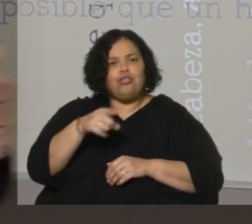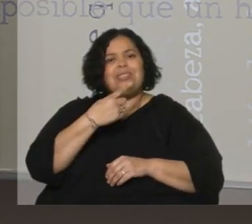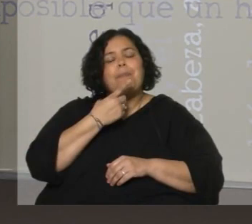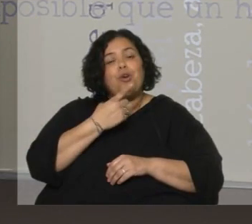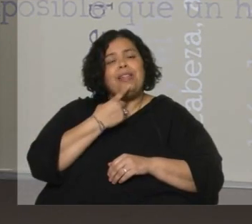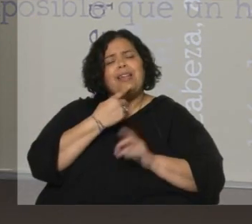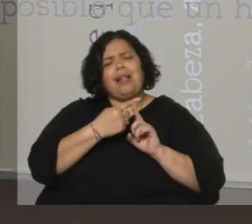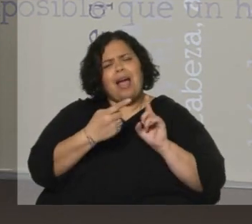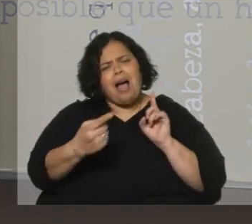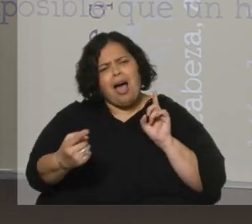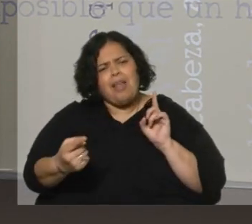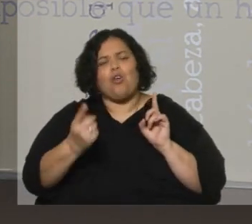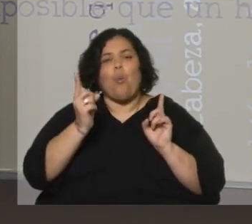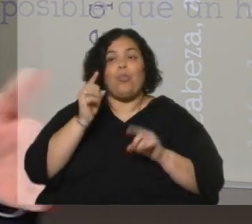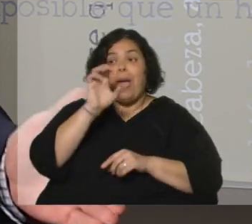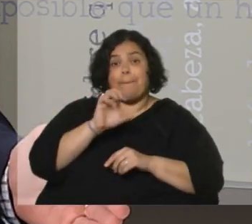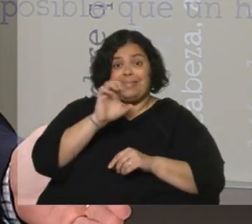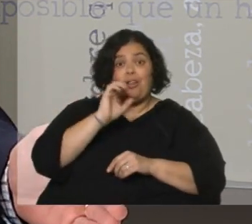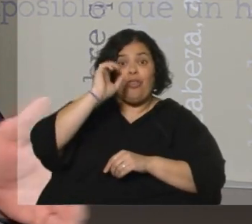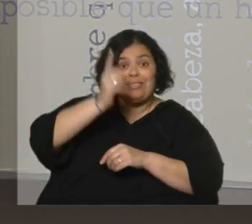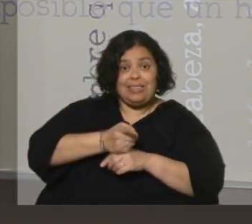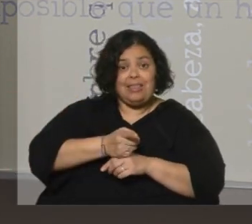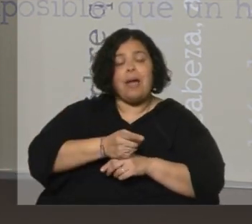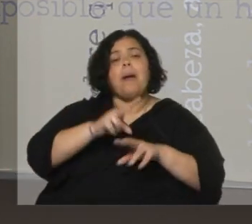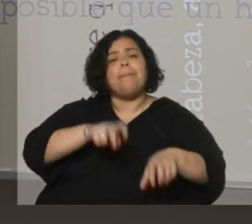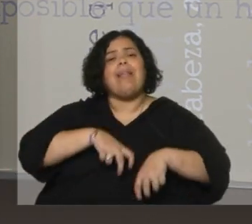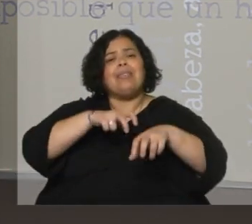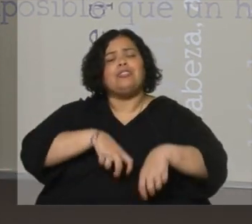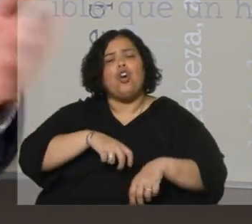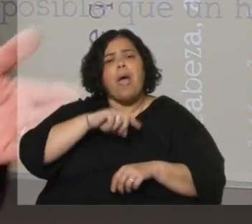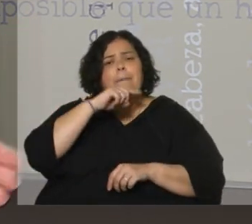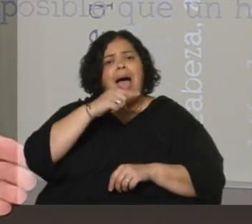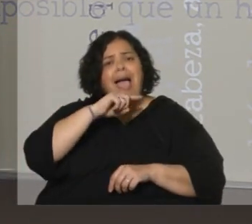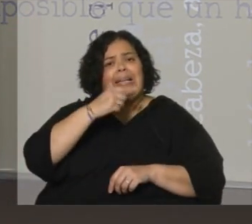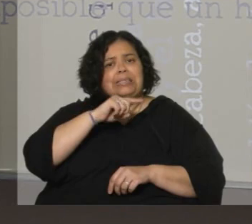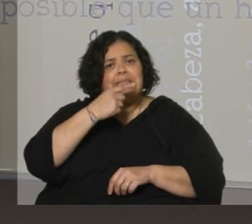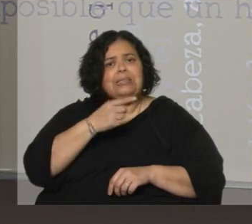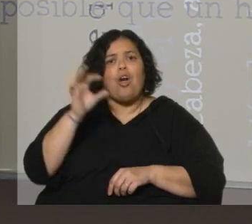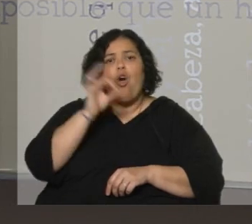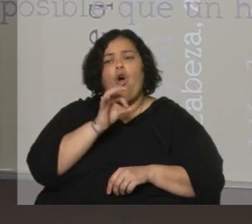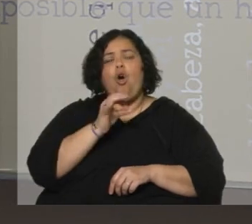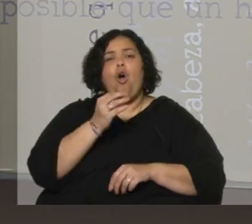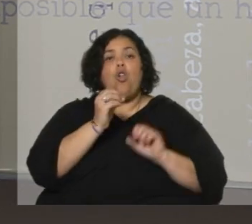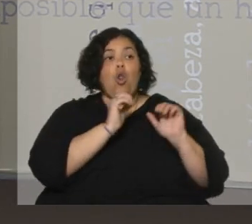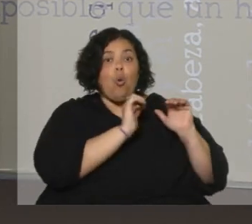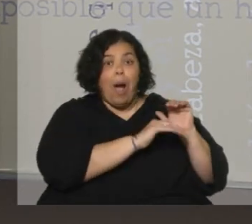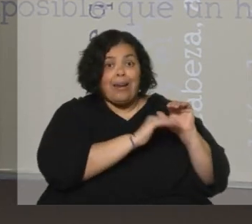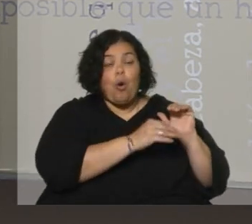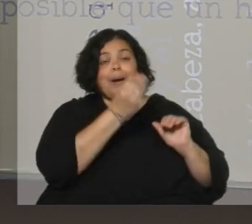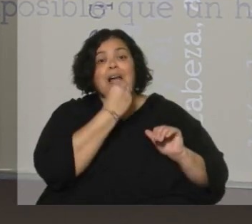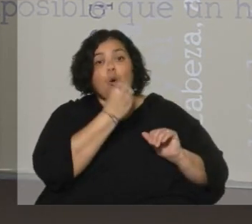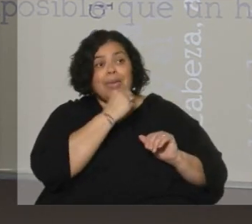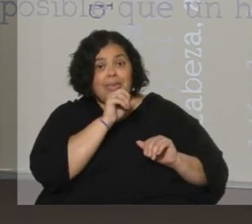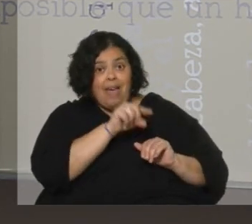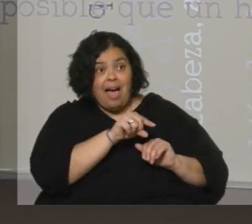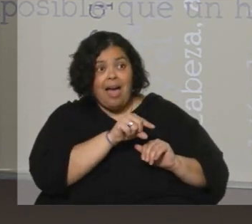invertir cuando el empresario tiene que tomar la decisión si Plant una hectárea de maíz este y vende el maíz o lo guarda para dar de comer un animal a una un novillo o